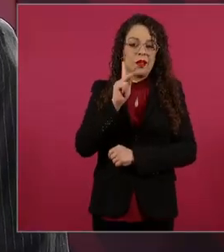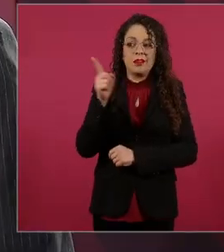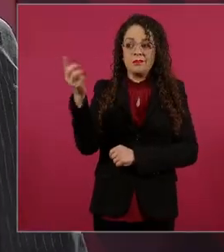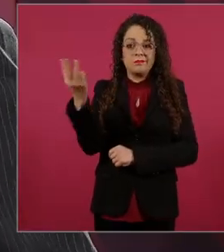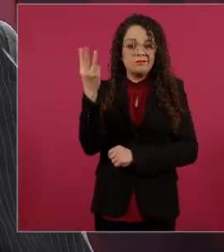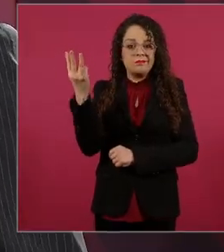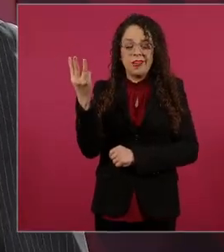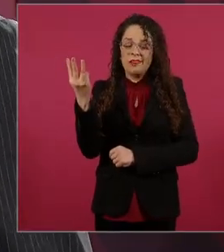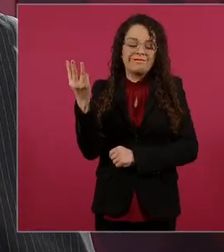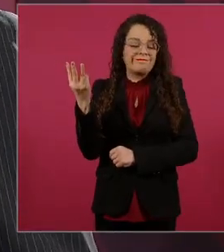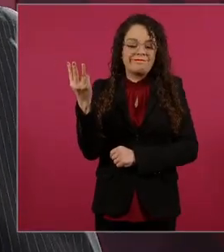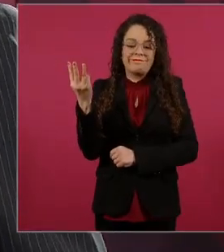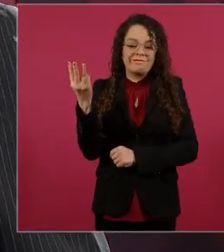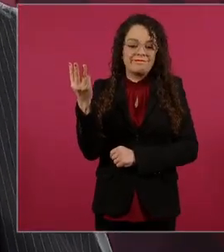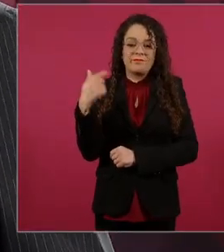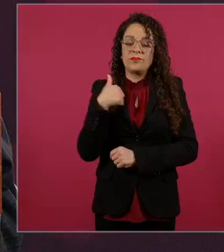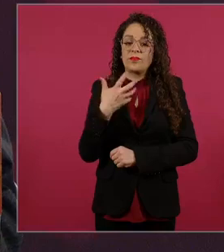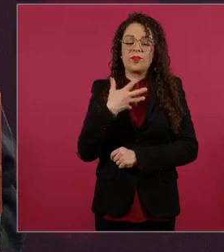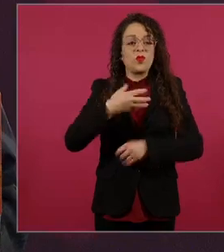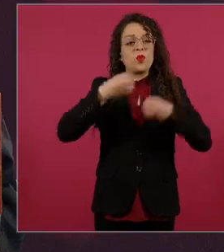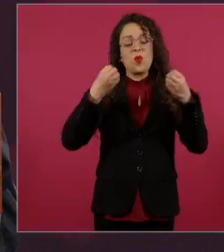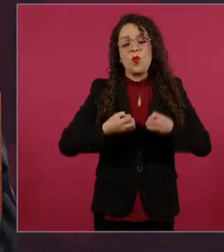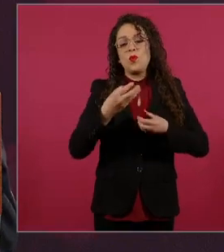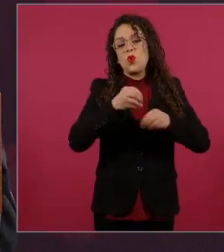Sino porque Tengo Muchísimo Trabajo